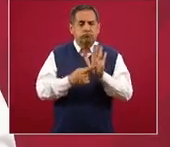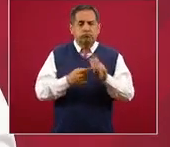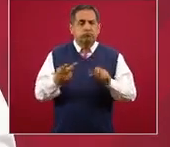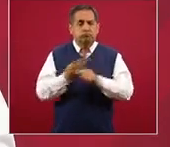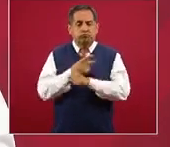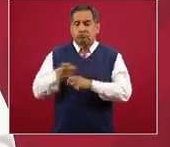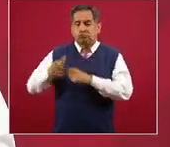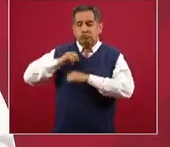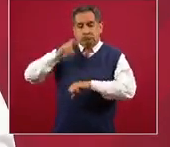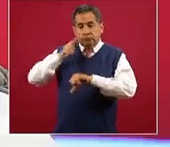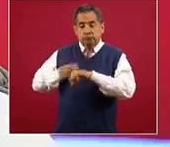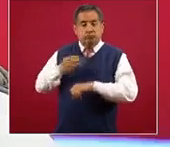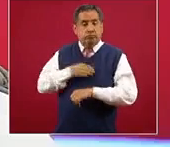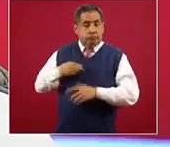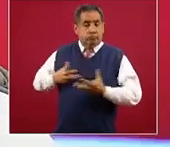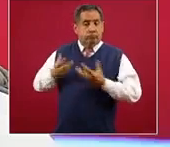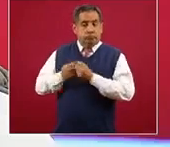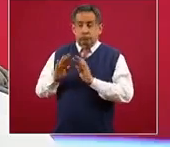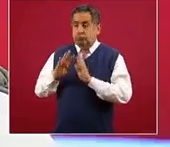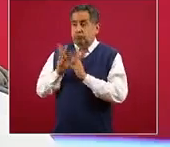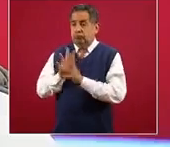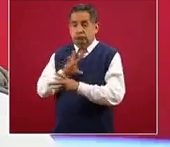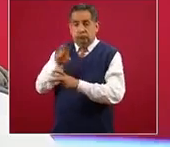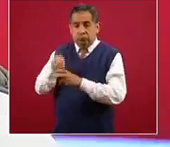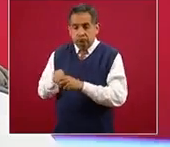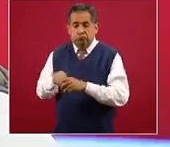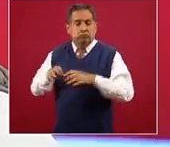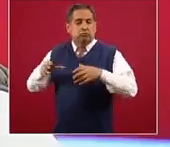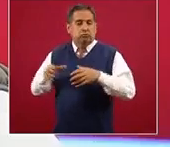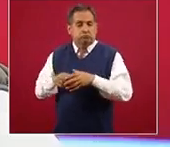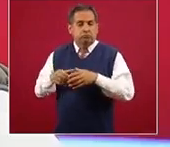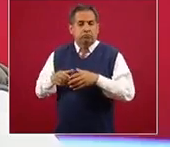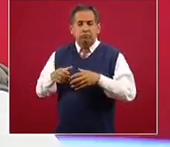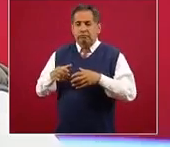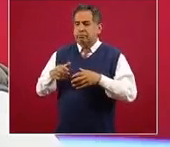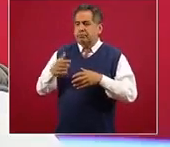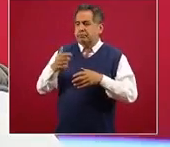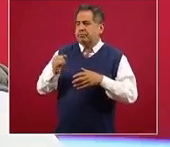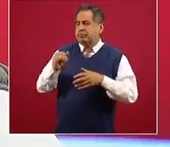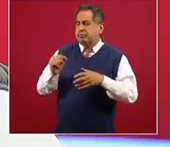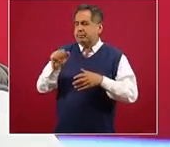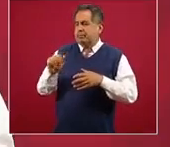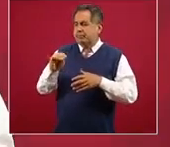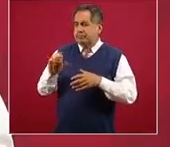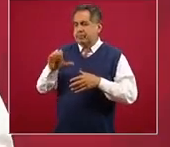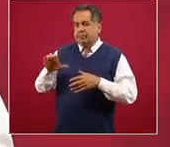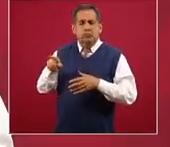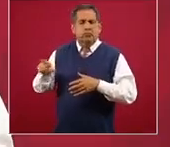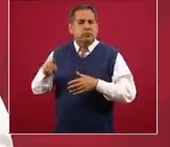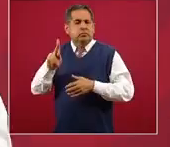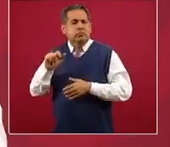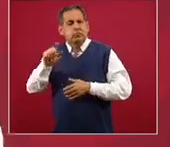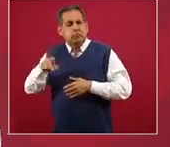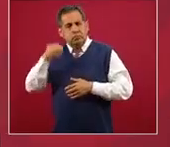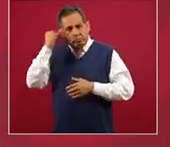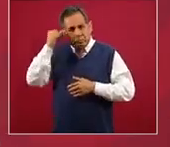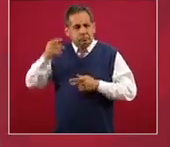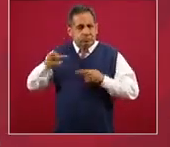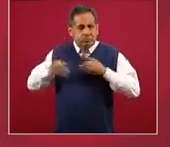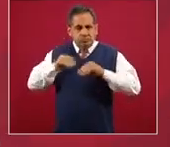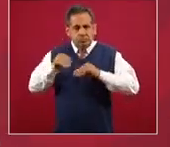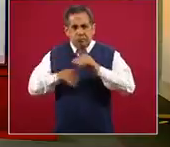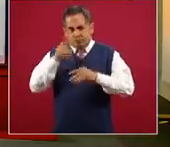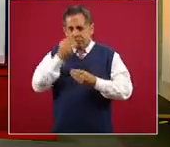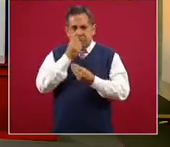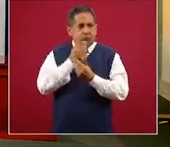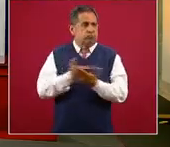es miembro activo, integrante de este grupo GISAMAC, precisamente nos hablará de la Estrategia Nacional de